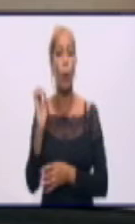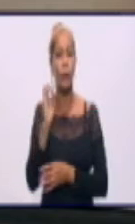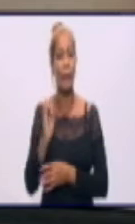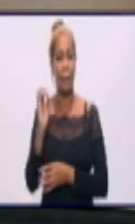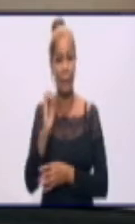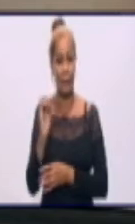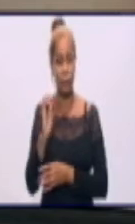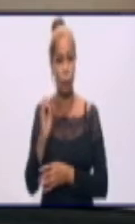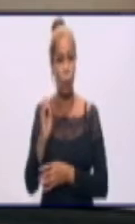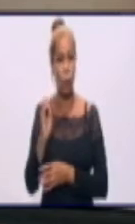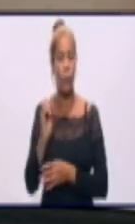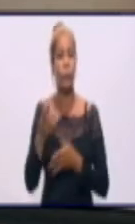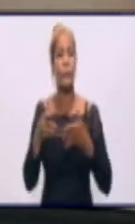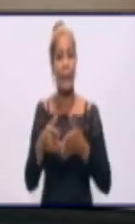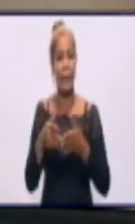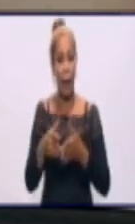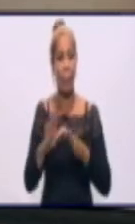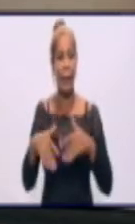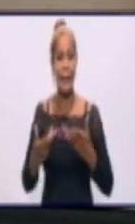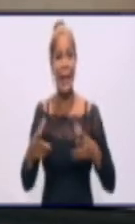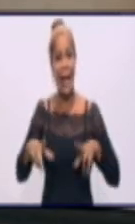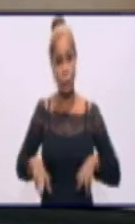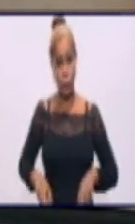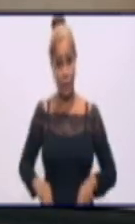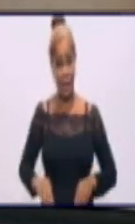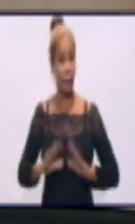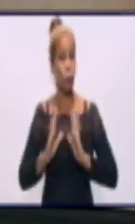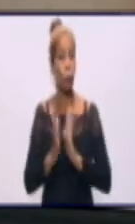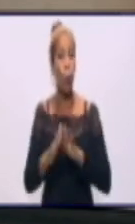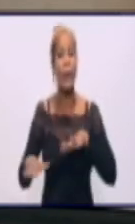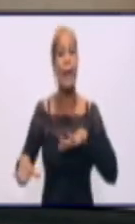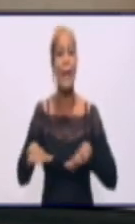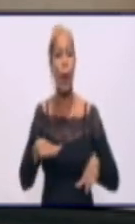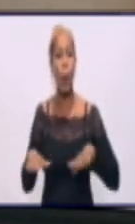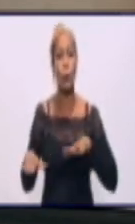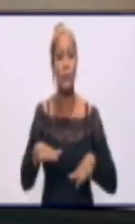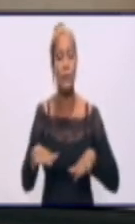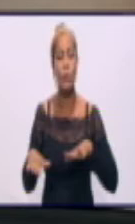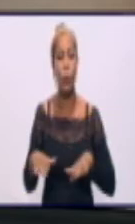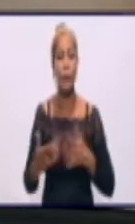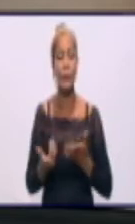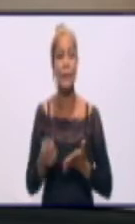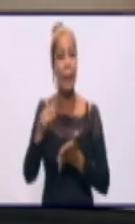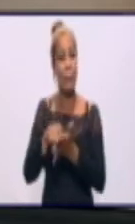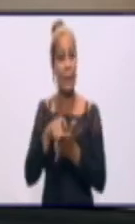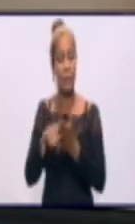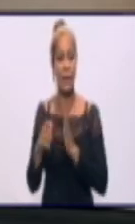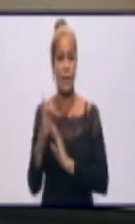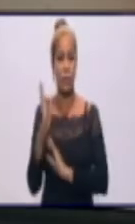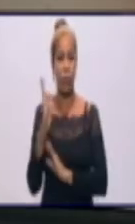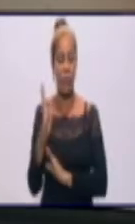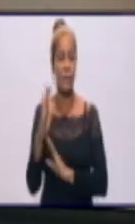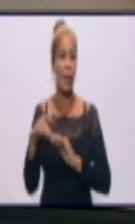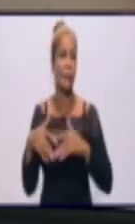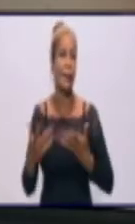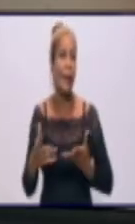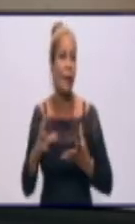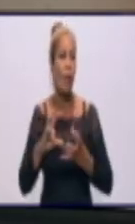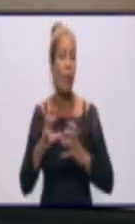Urbanismo, que asumiría las funciones del Instituto de Planificación Física, o sea, de forma